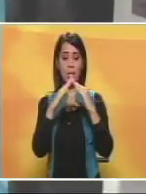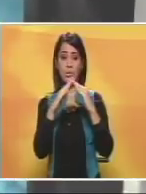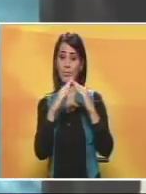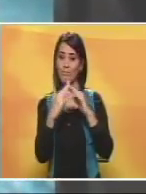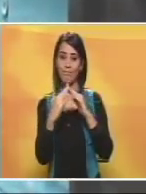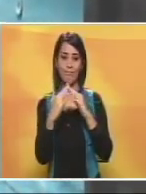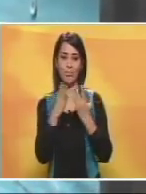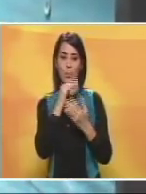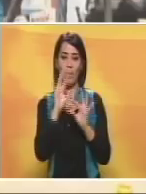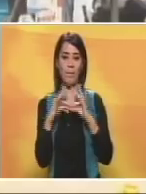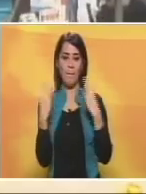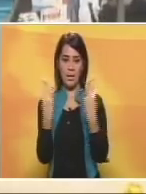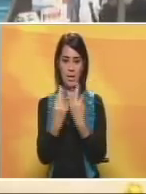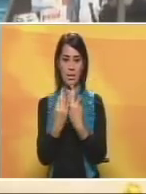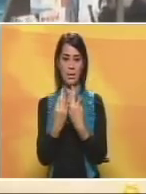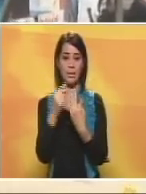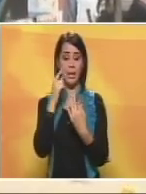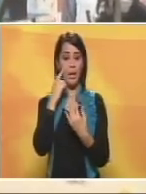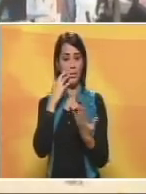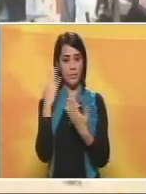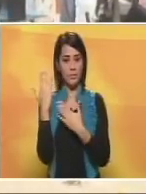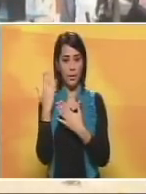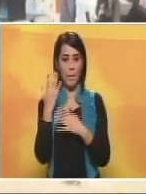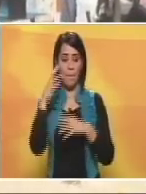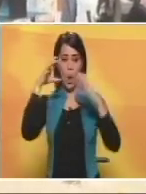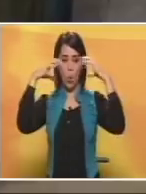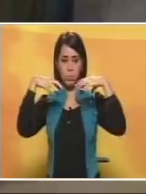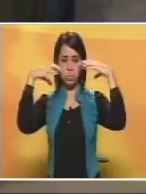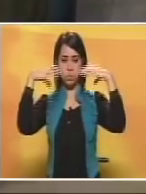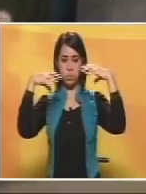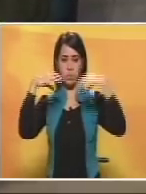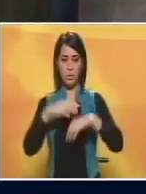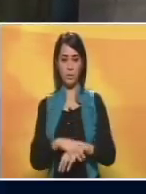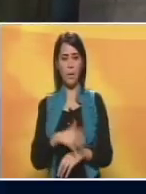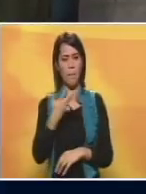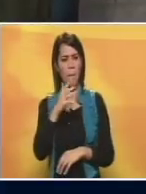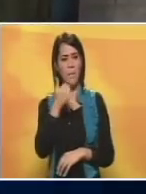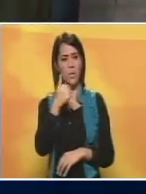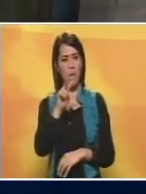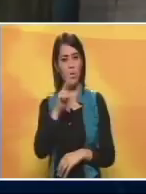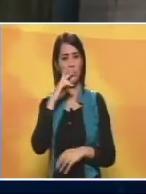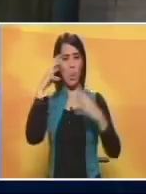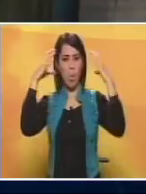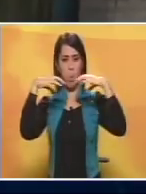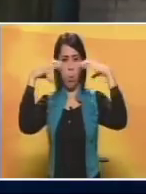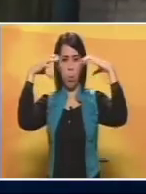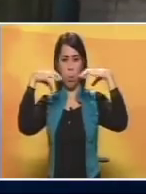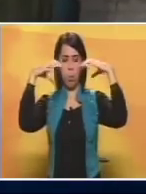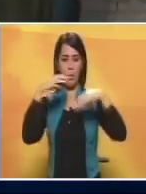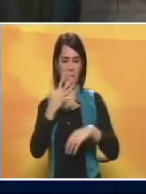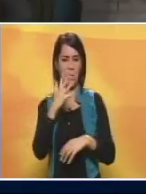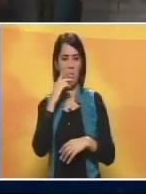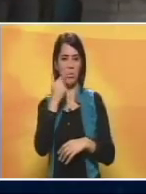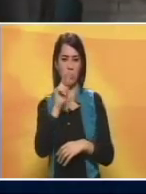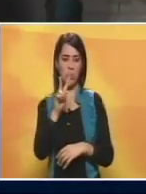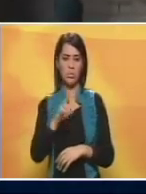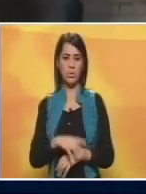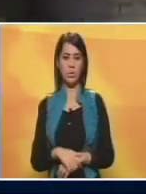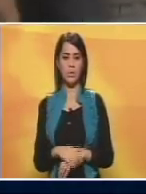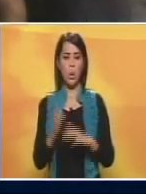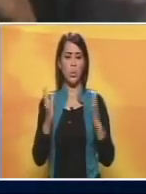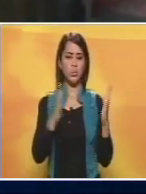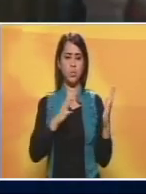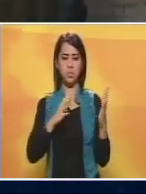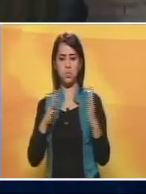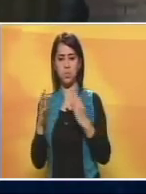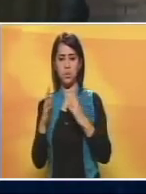resguardo de su familia como consecuencia de las lluvias. Eran como las 12 cuando empezó a llover. Eran las 2, el ventarrón, y